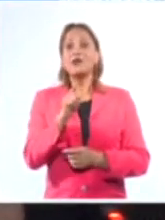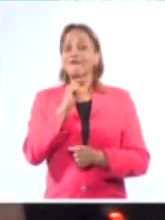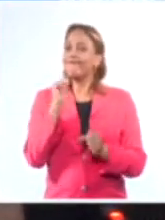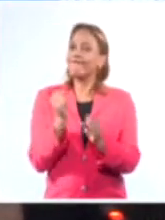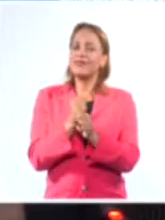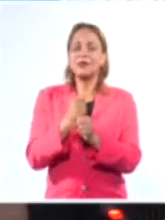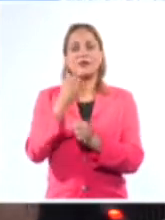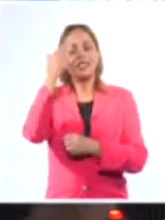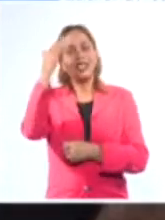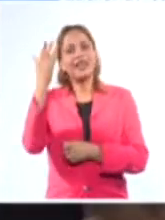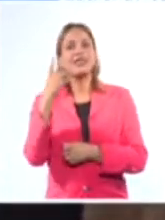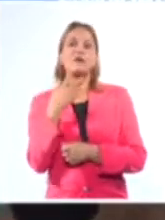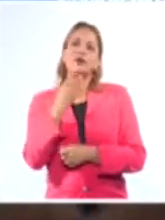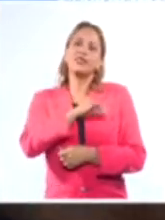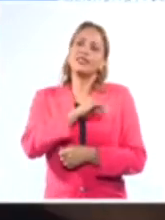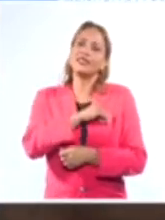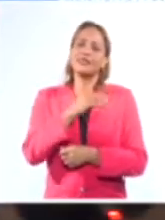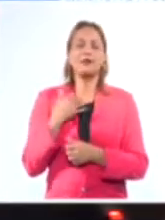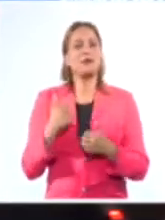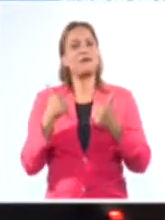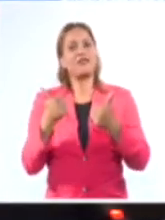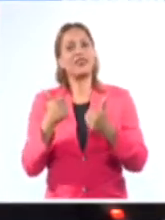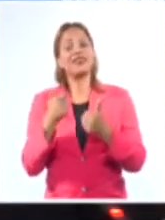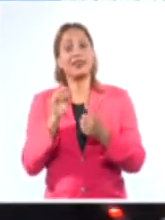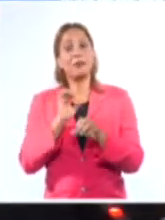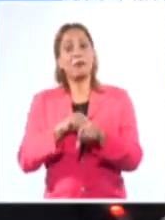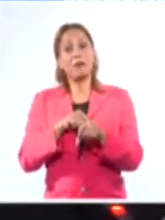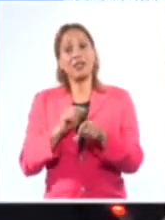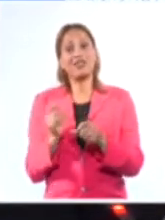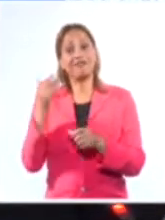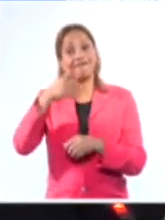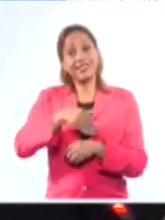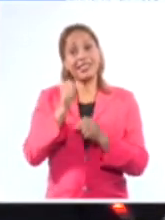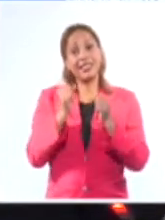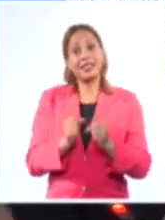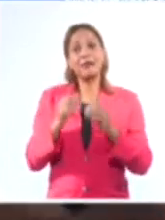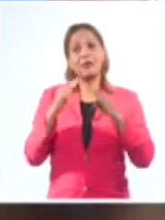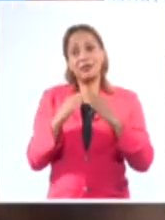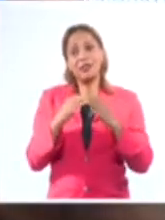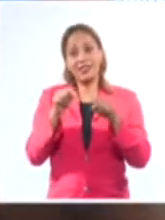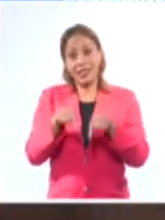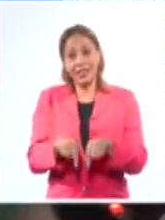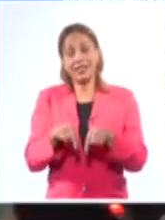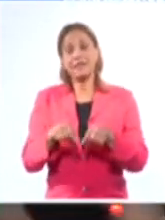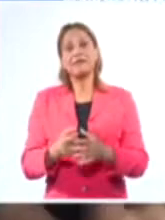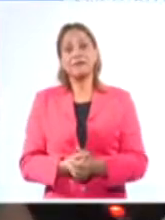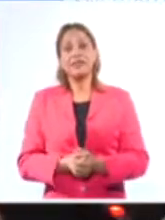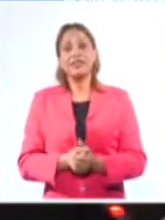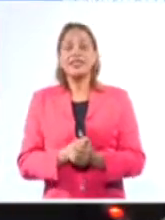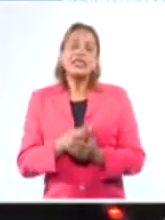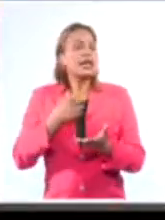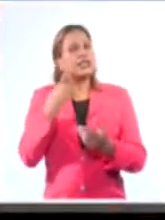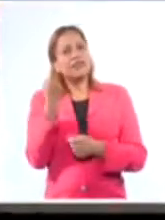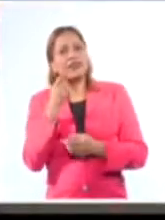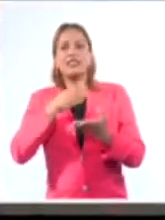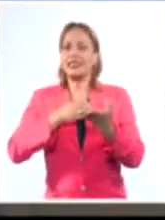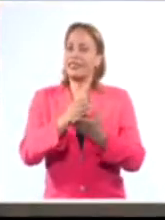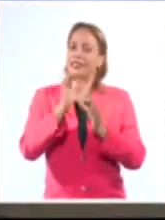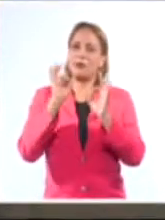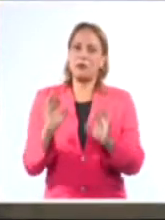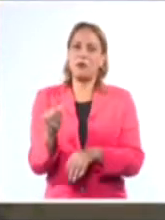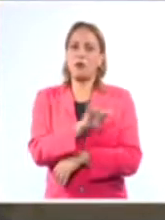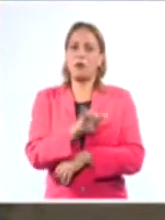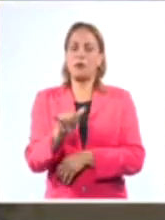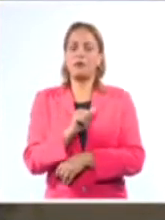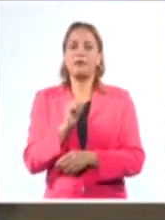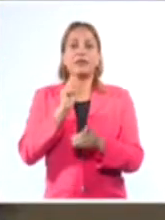habernos alegrar estos raticos que nosotros hemos pasado aquí y que se mantengan, es lo que nos piden. Desde